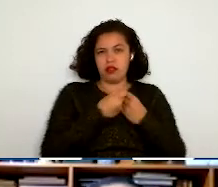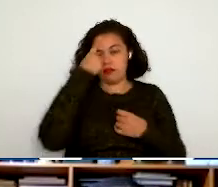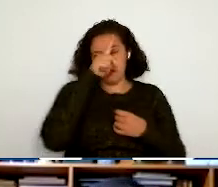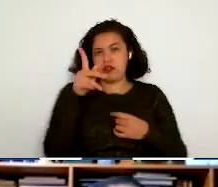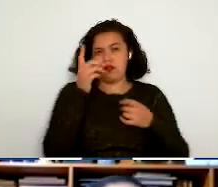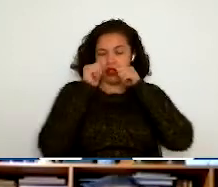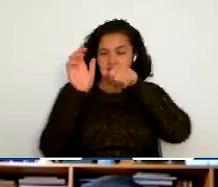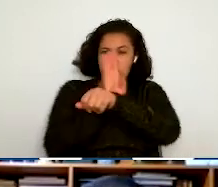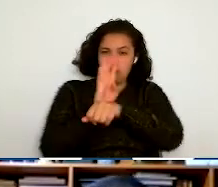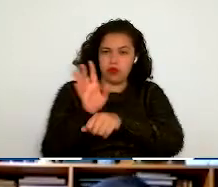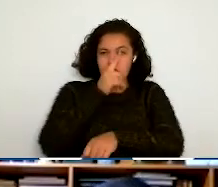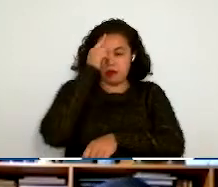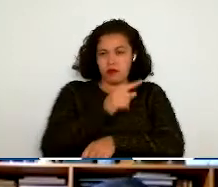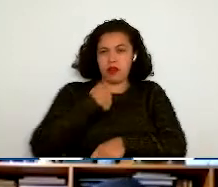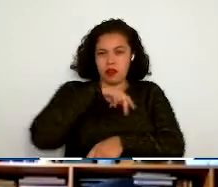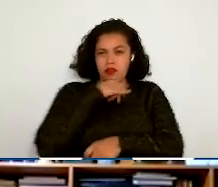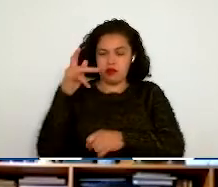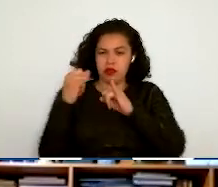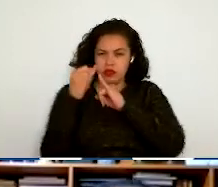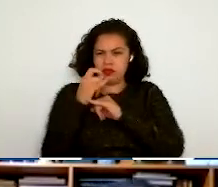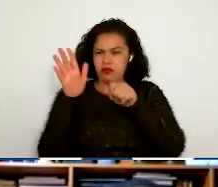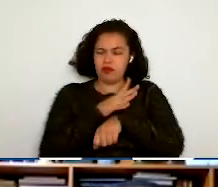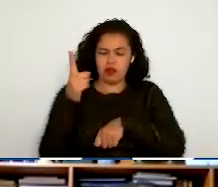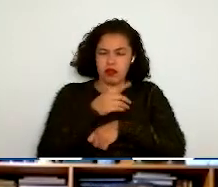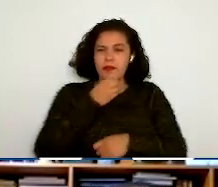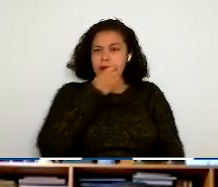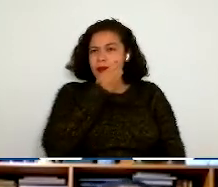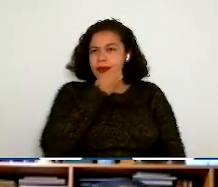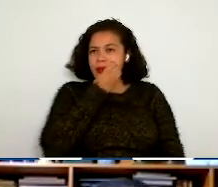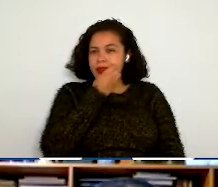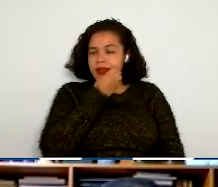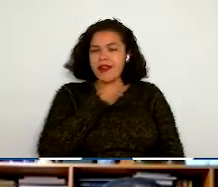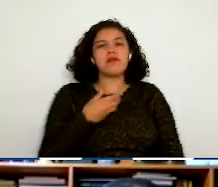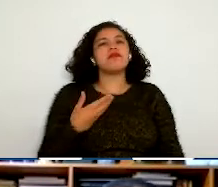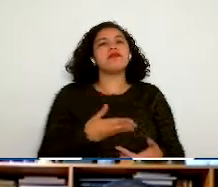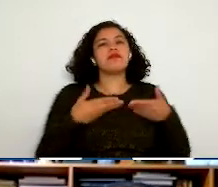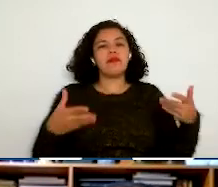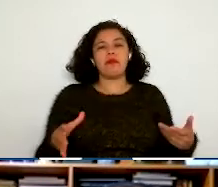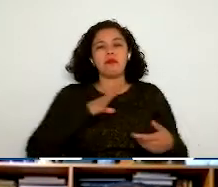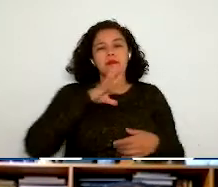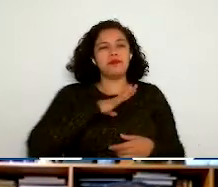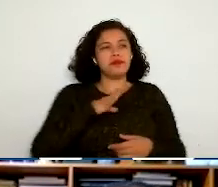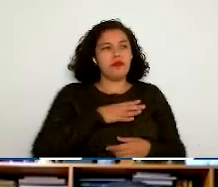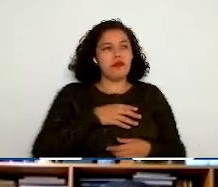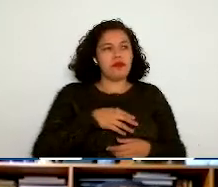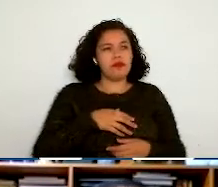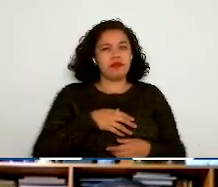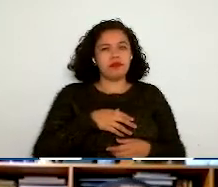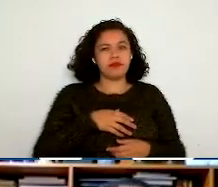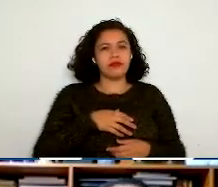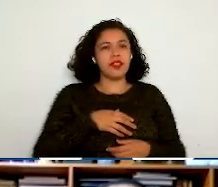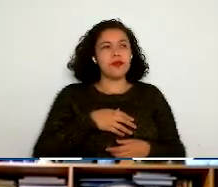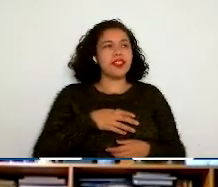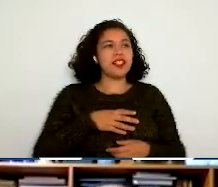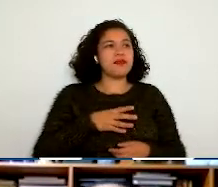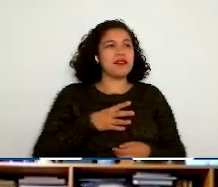la atención en esa institución. Pero ahora, hay una serie de criterios que se establecen para saber